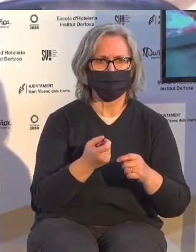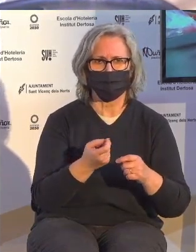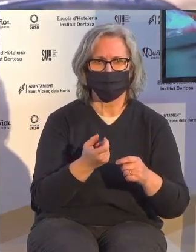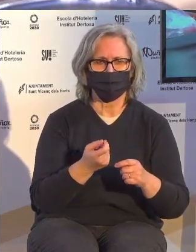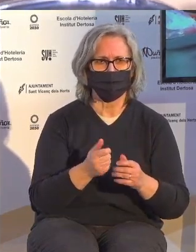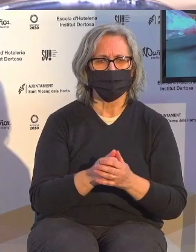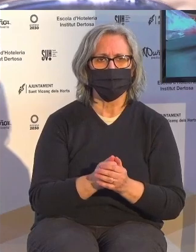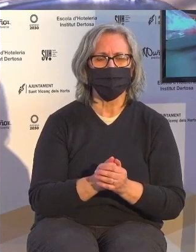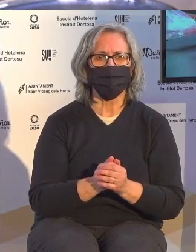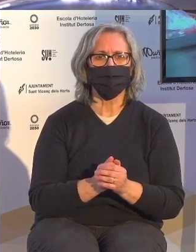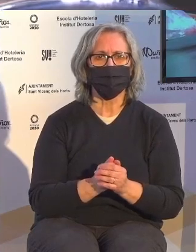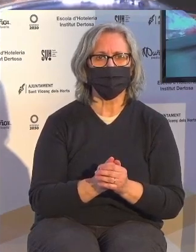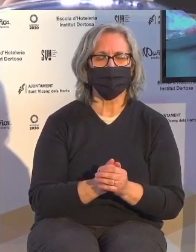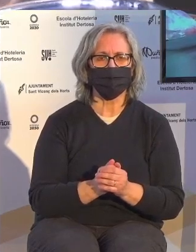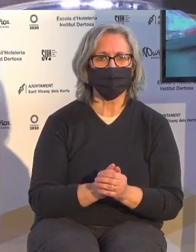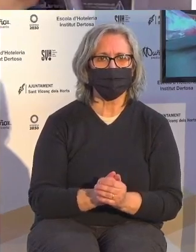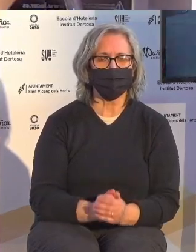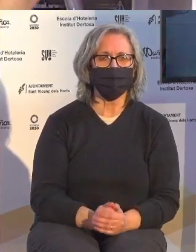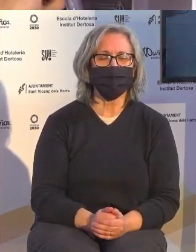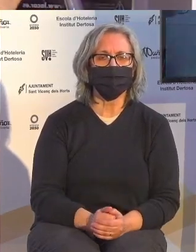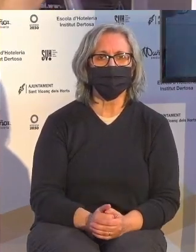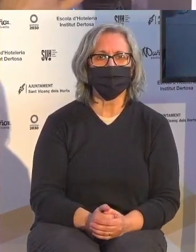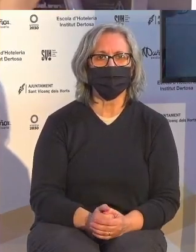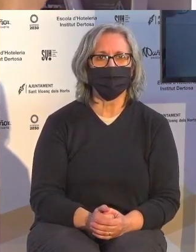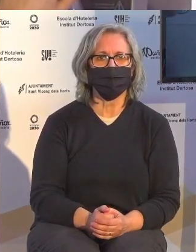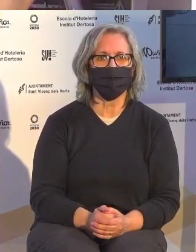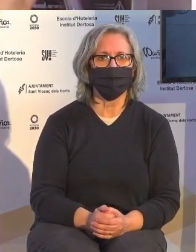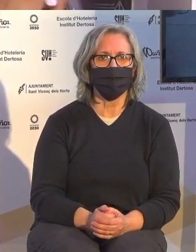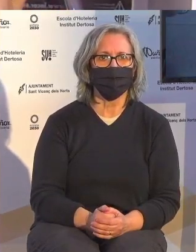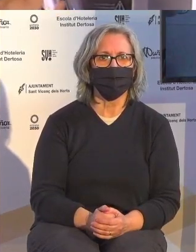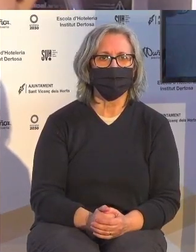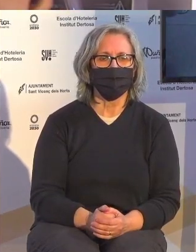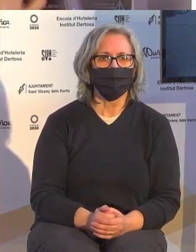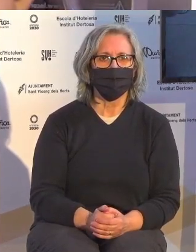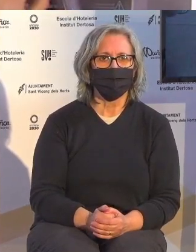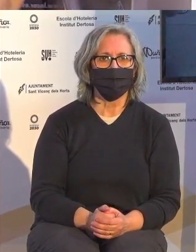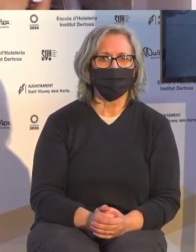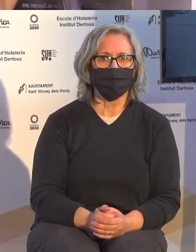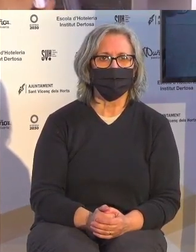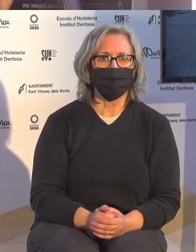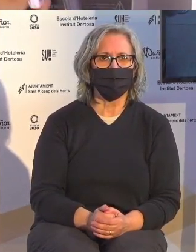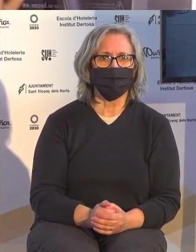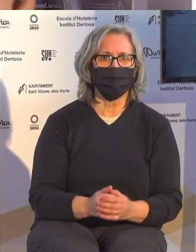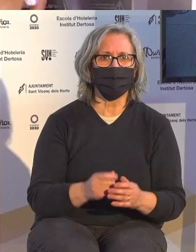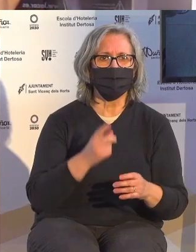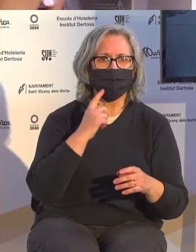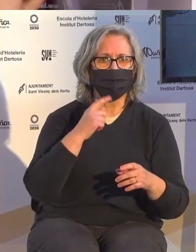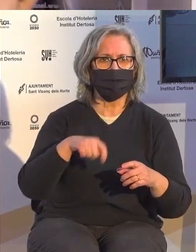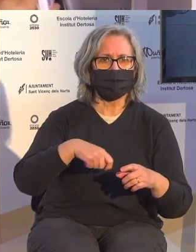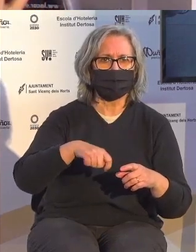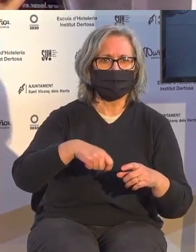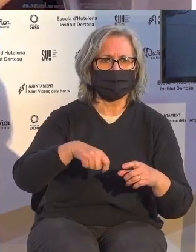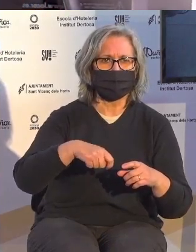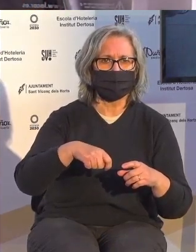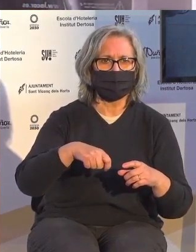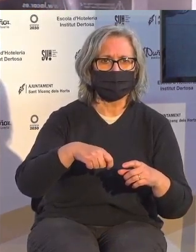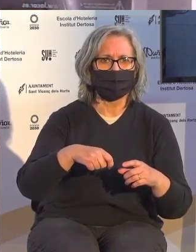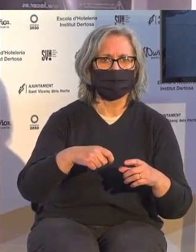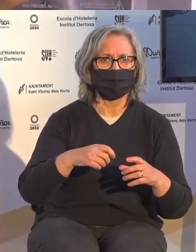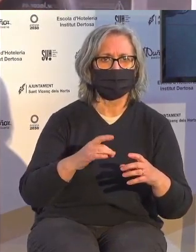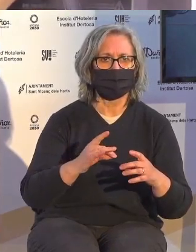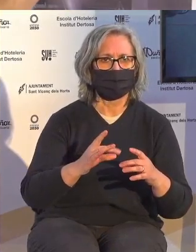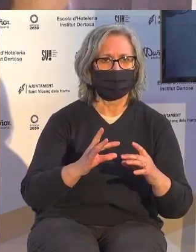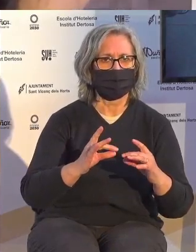creo que la cámara de arriba si no se pueden perder de la cama de arriba pero poder verlo